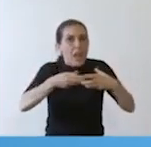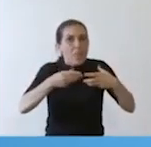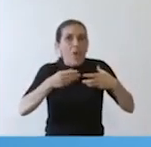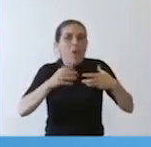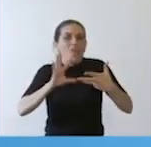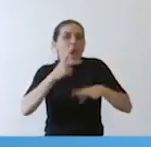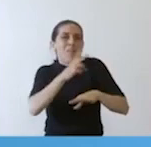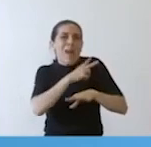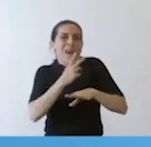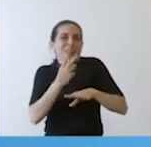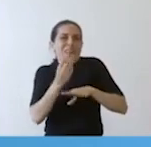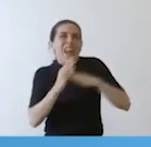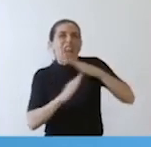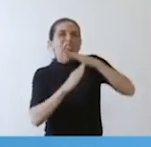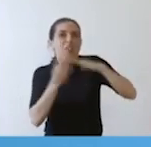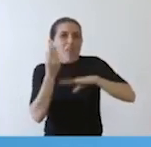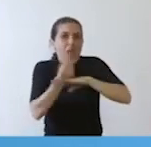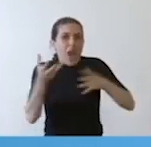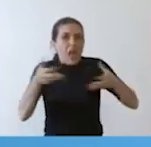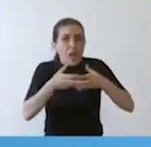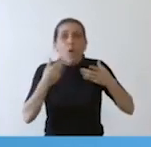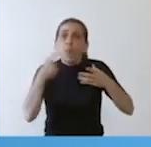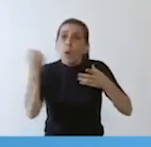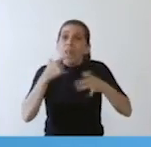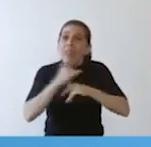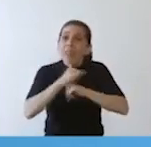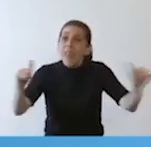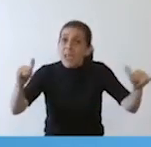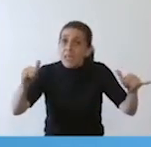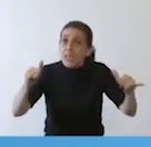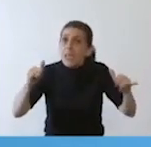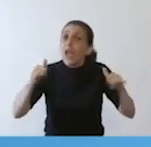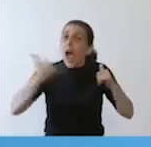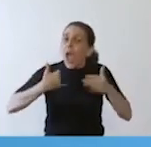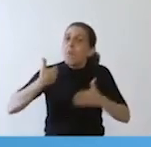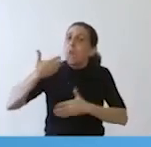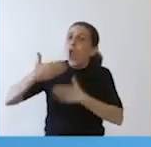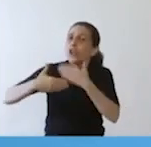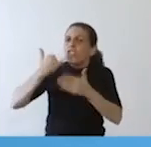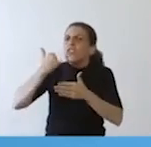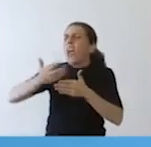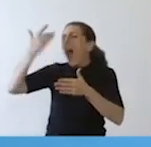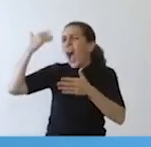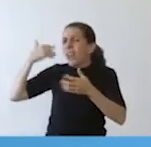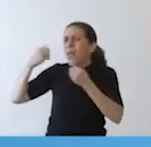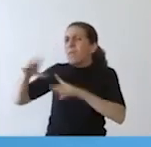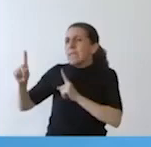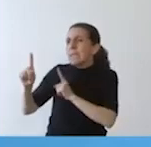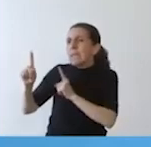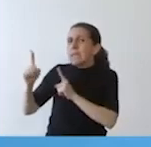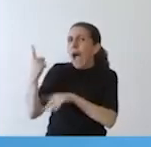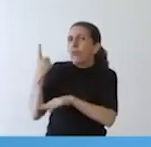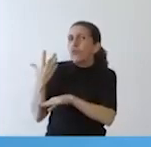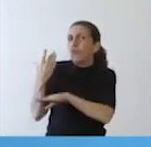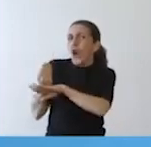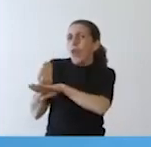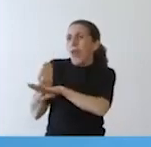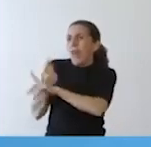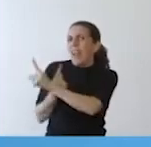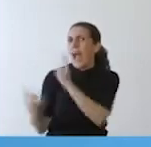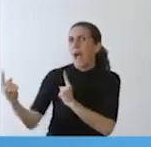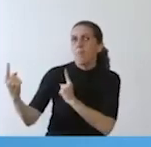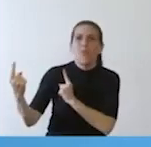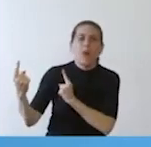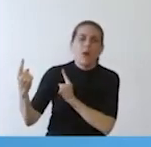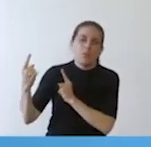es importante transmitir que es parte de un proceso que se venía trabajando y que solamente se concretó hoy